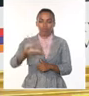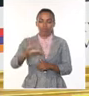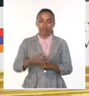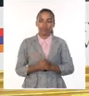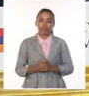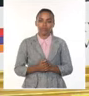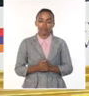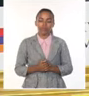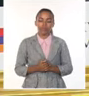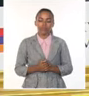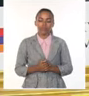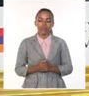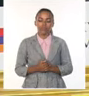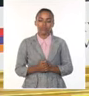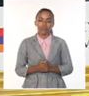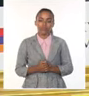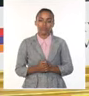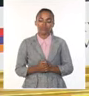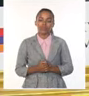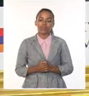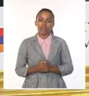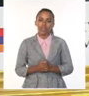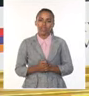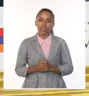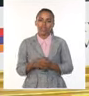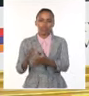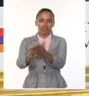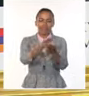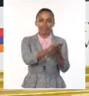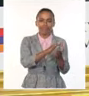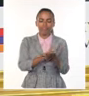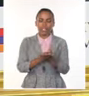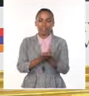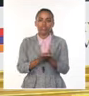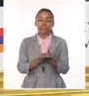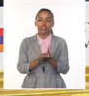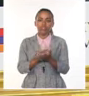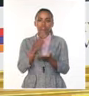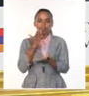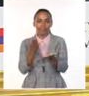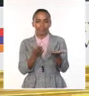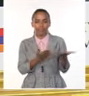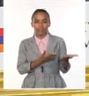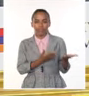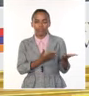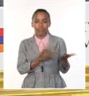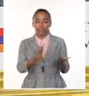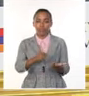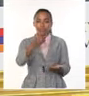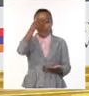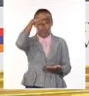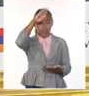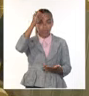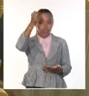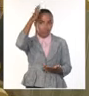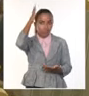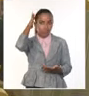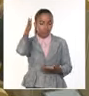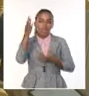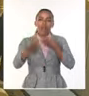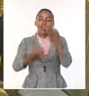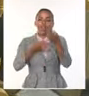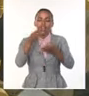Estimados amigos, damos la palabra al presidente de la República de Cuba, Miguel Díaz-Canel Bermúdez. Por favor,